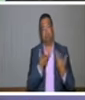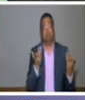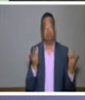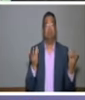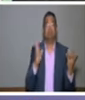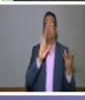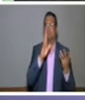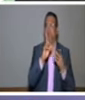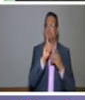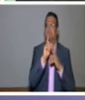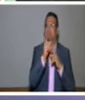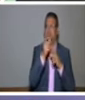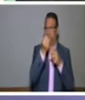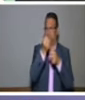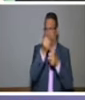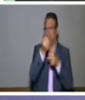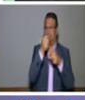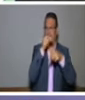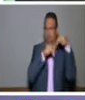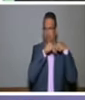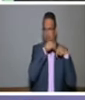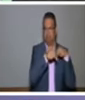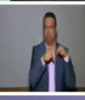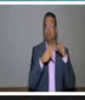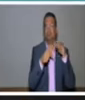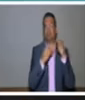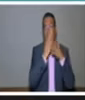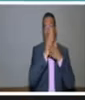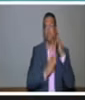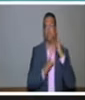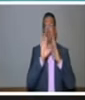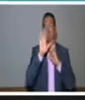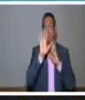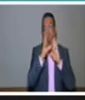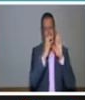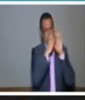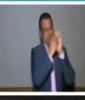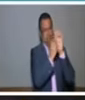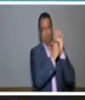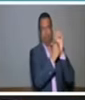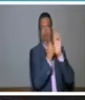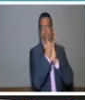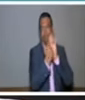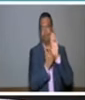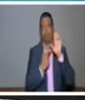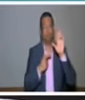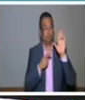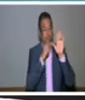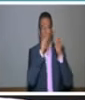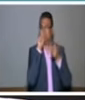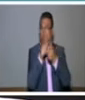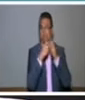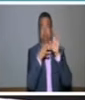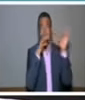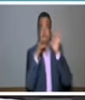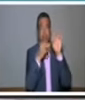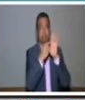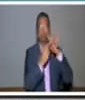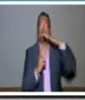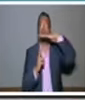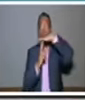segundos para aclarar algo sobre la sección 5. La sección 5 tiene unos proyectos críticos muy definidos: puente,